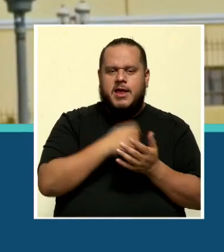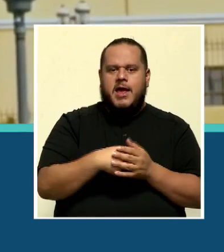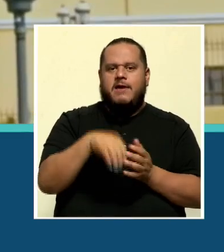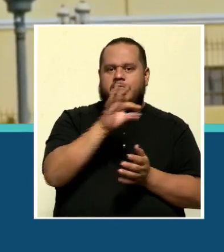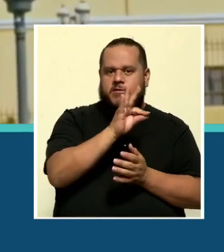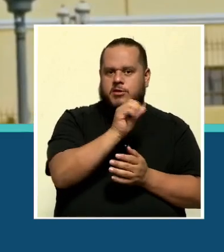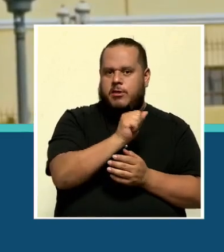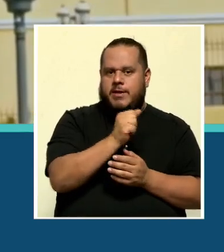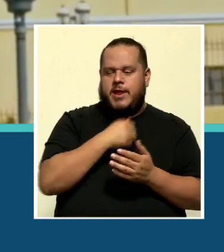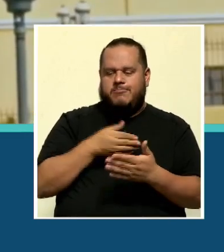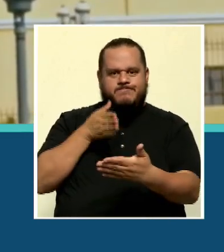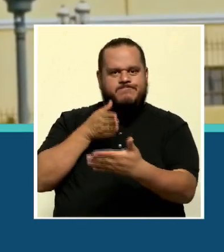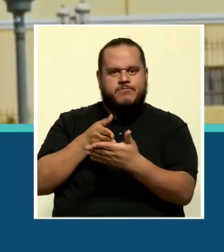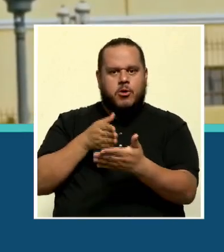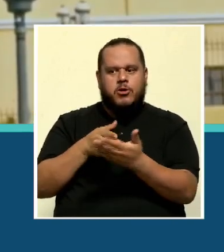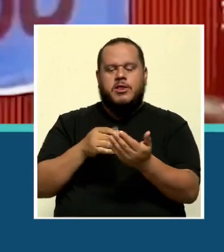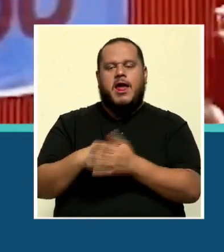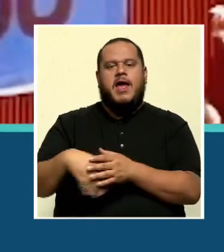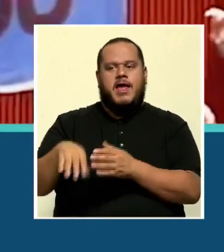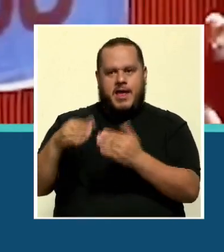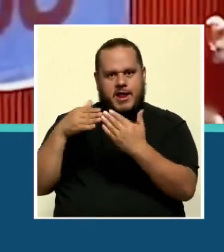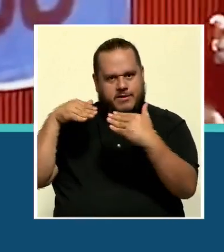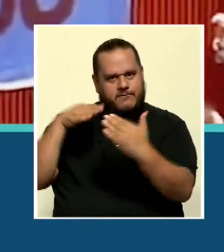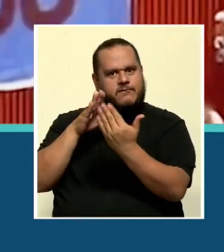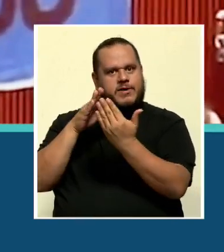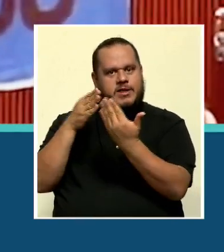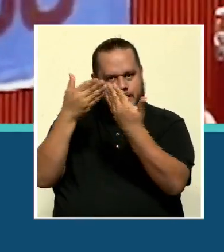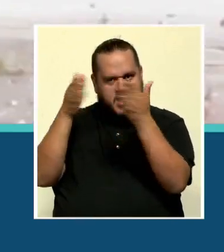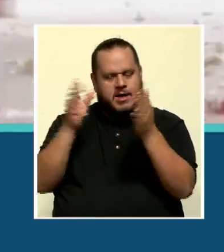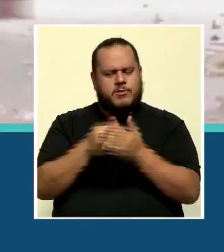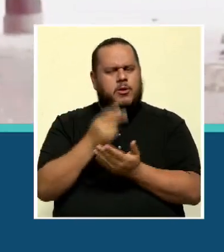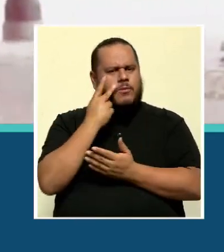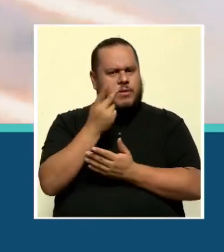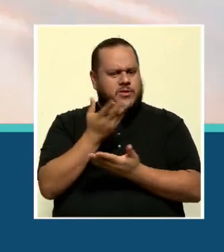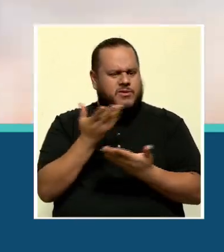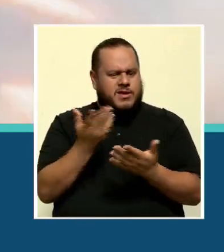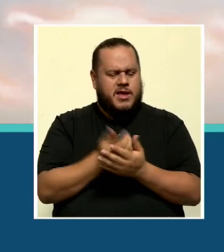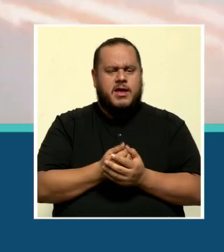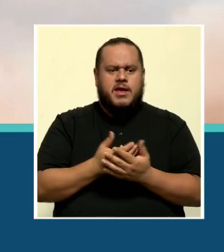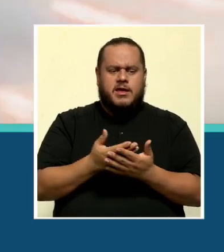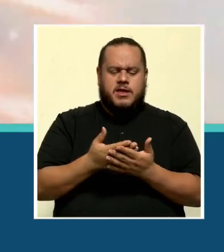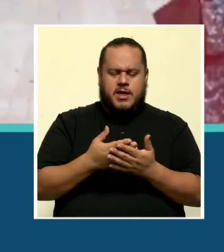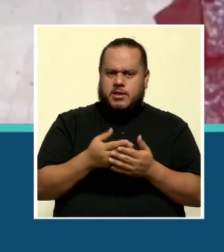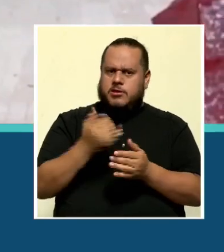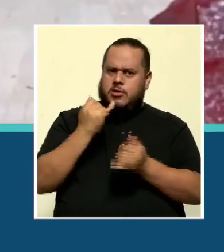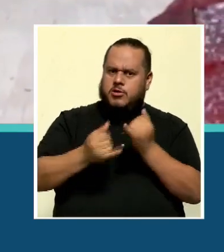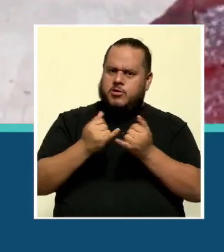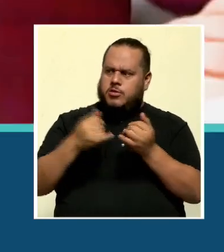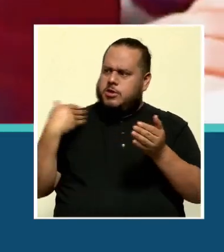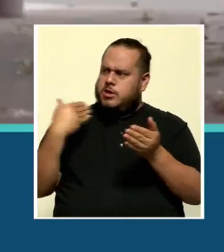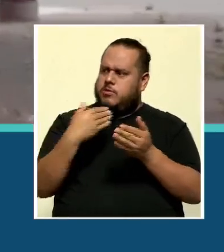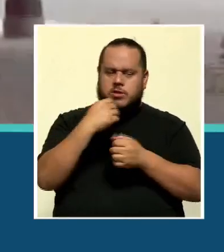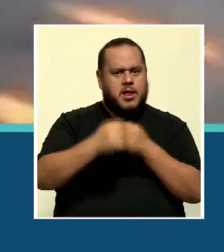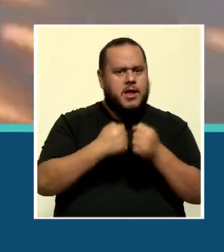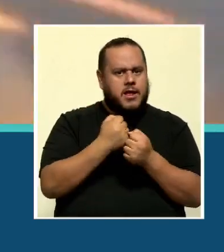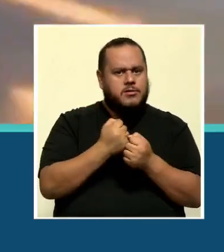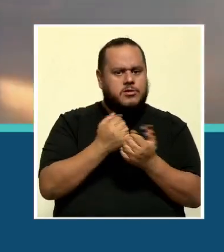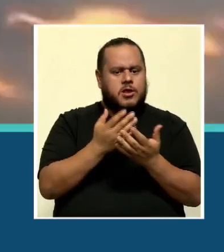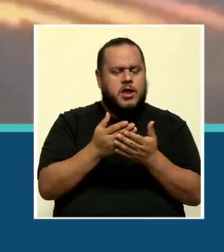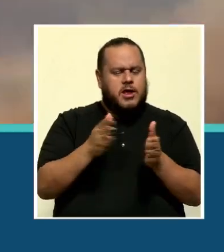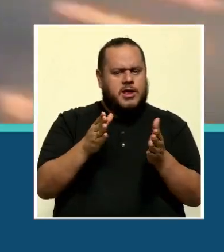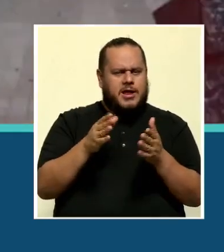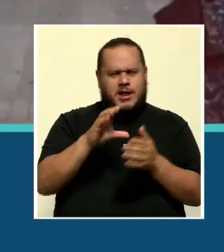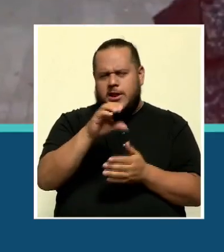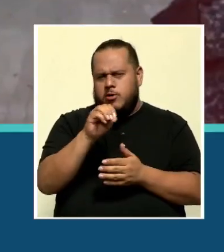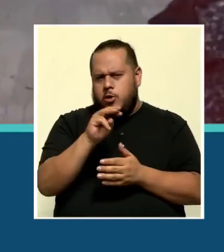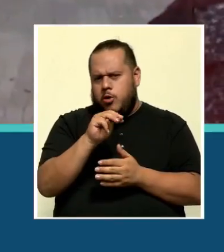arremetió contra el partido Frente Amplio, dejando entrever que, literalmente, durante los últimos años, los aires del